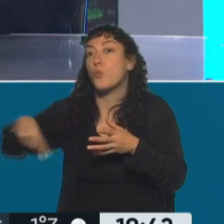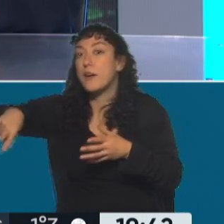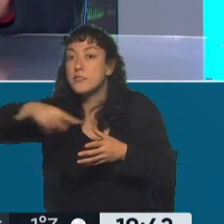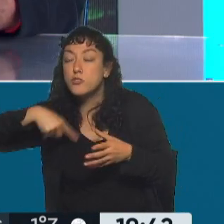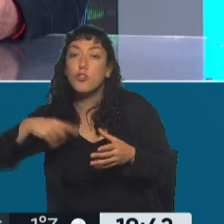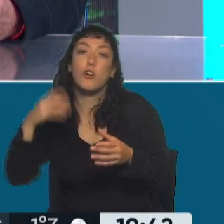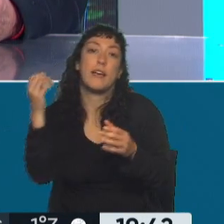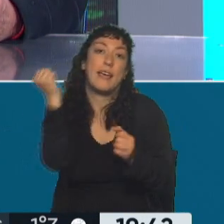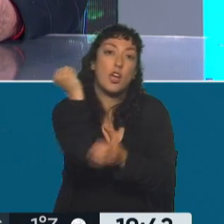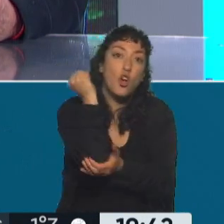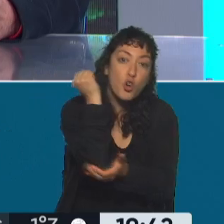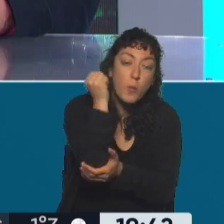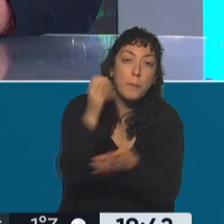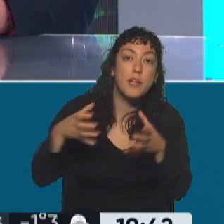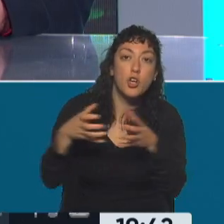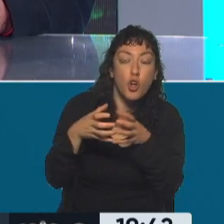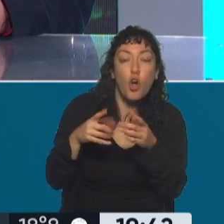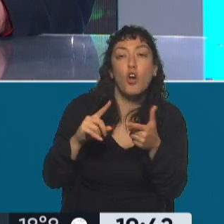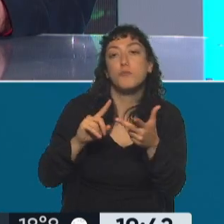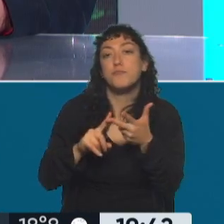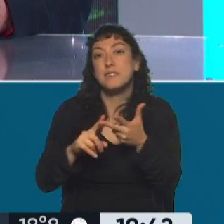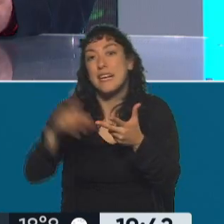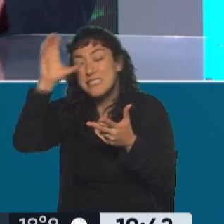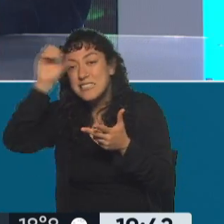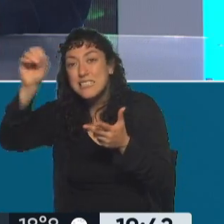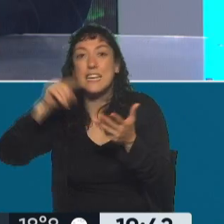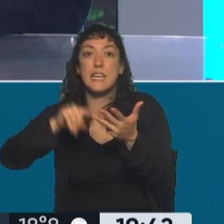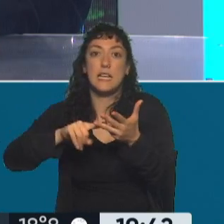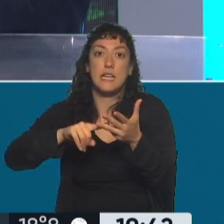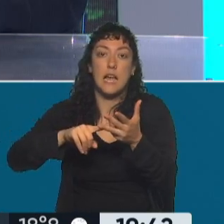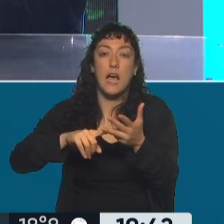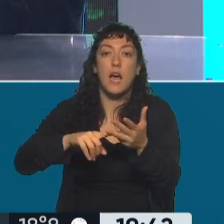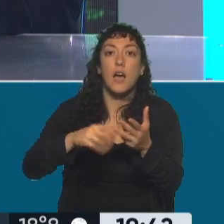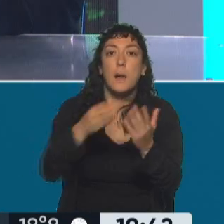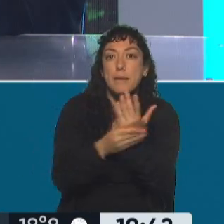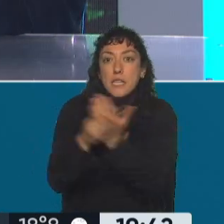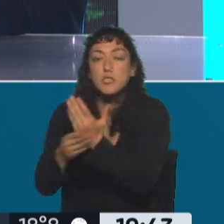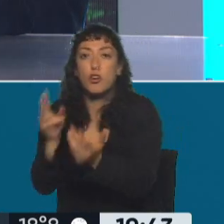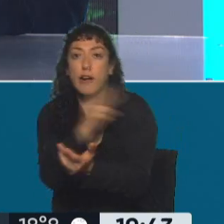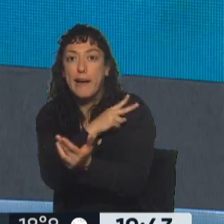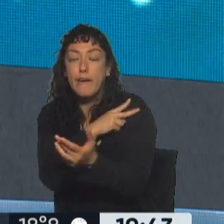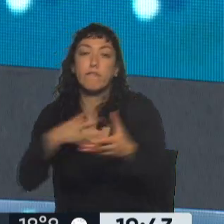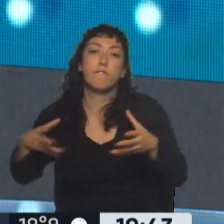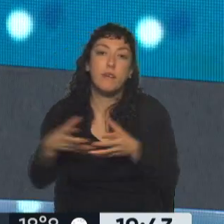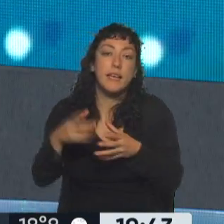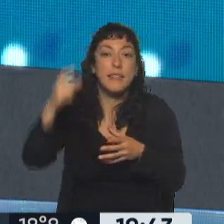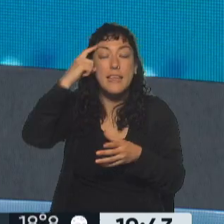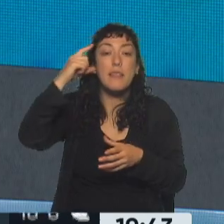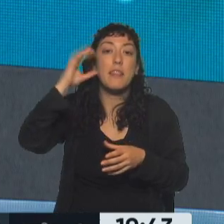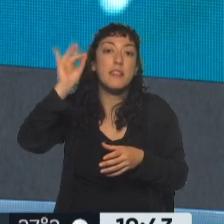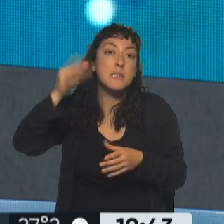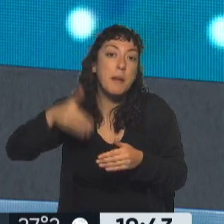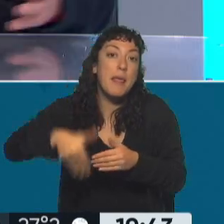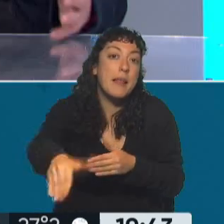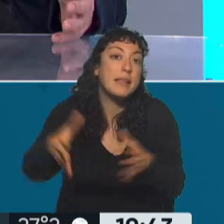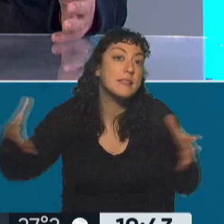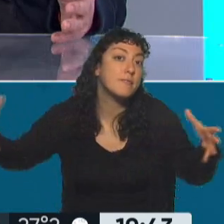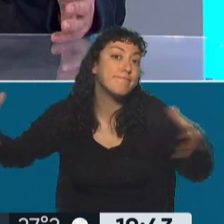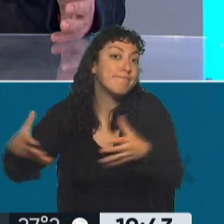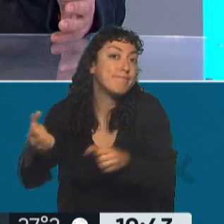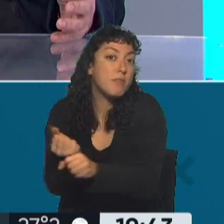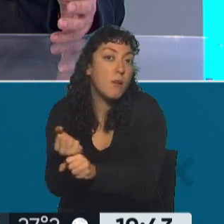semestre no estuviera el fondo pisándote los talones a las y los argentinos, sí, no sí, solo sí. al gobierno todos los días. Pero lo que hay que pensar es esto que vos preguntás, lo que